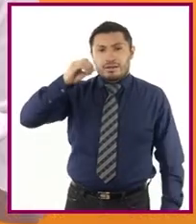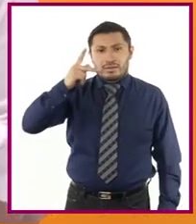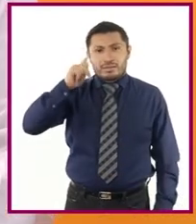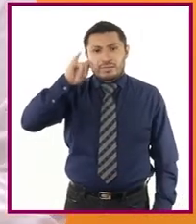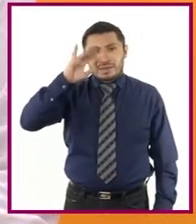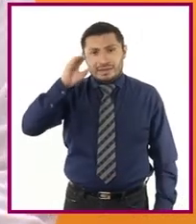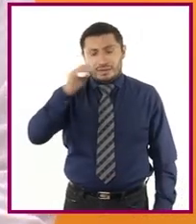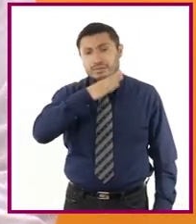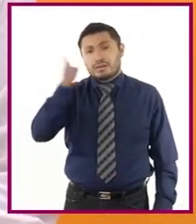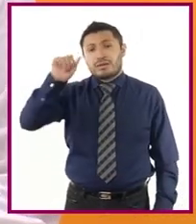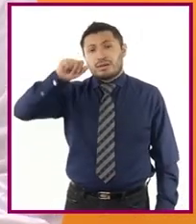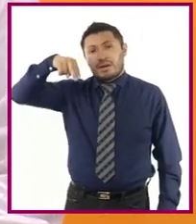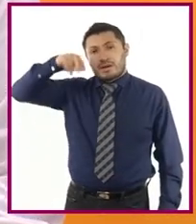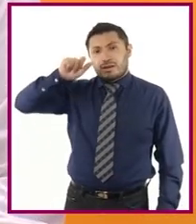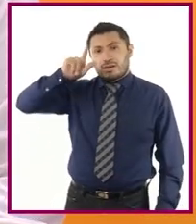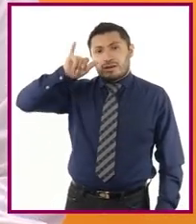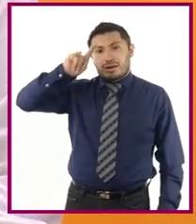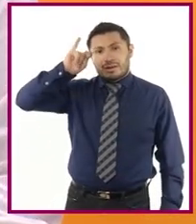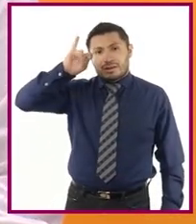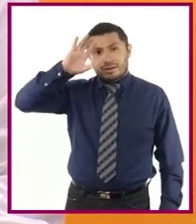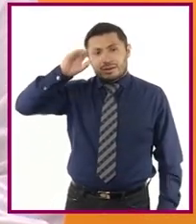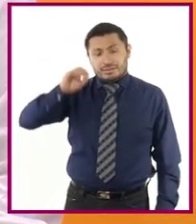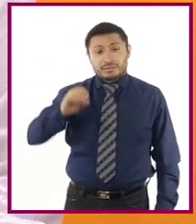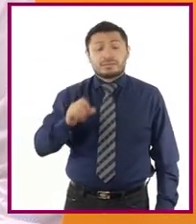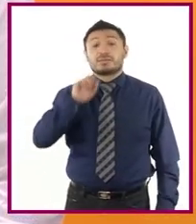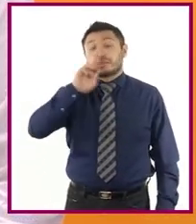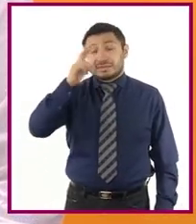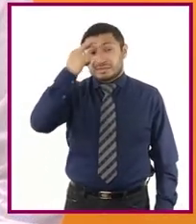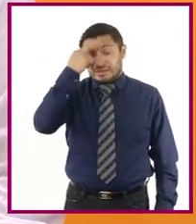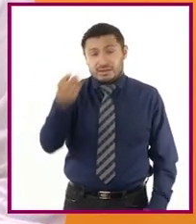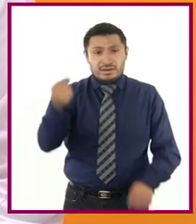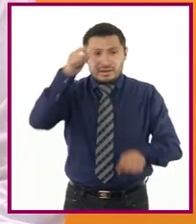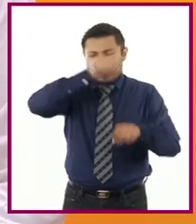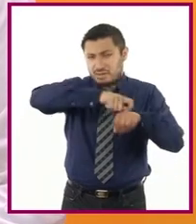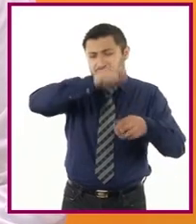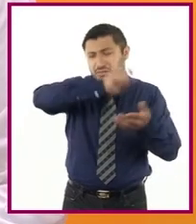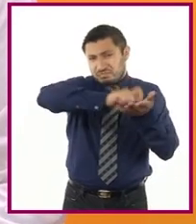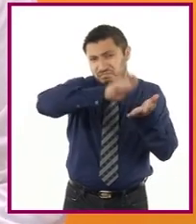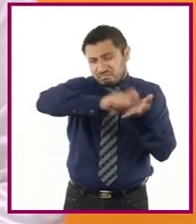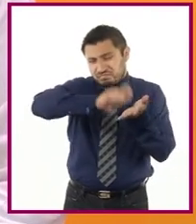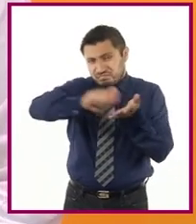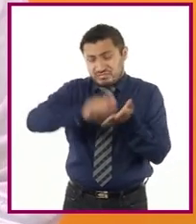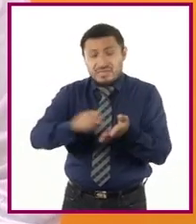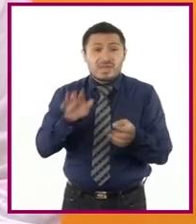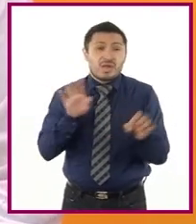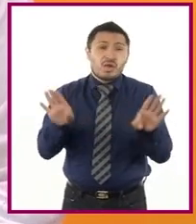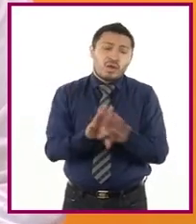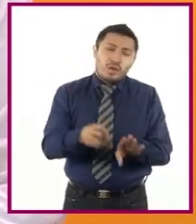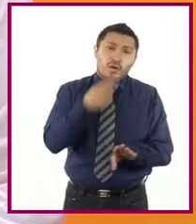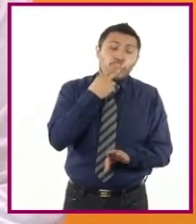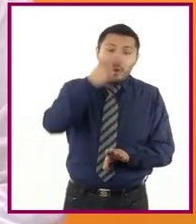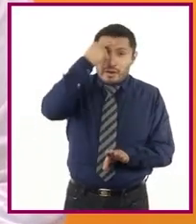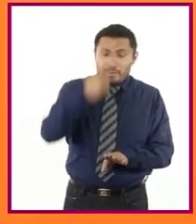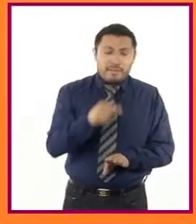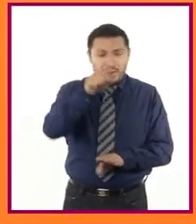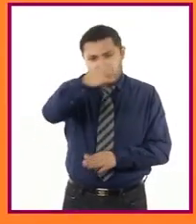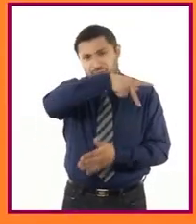analítico. No se olviden de colocar alguna nota sobre su utilidad para la